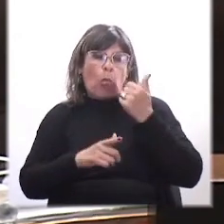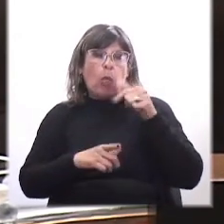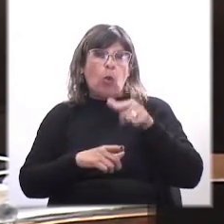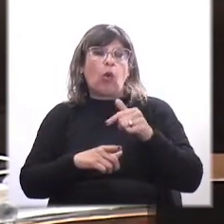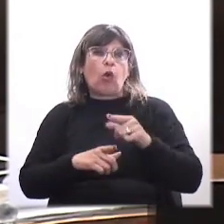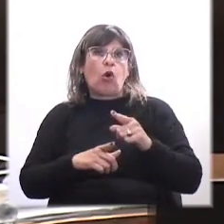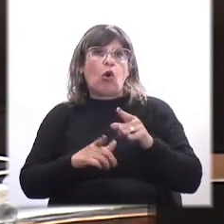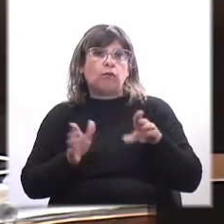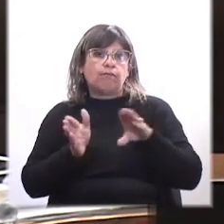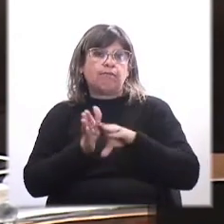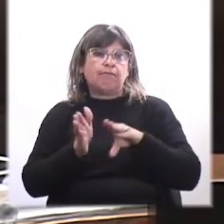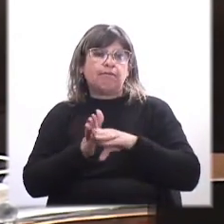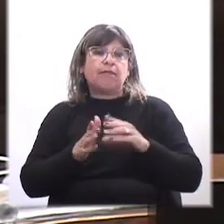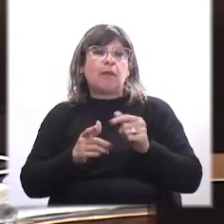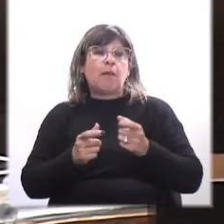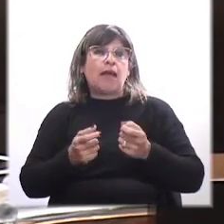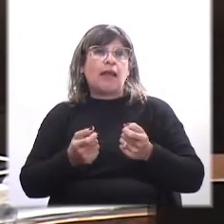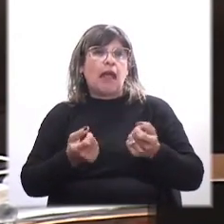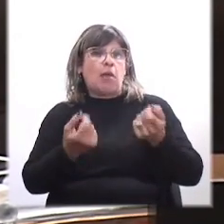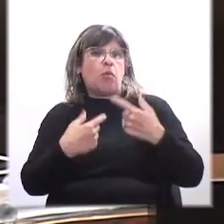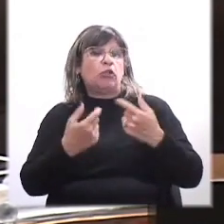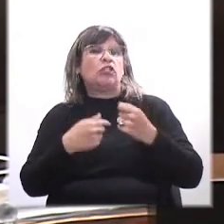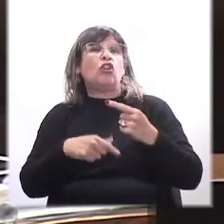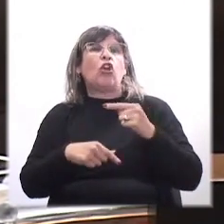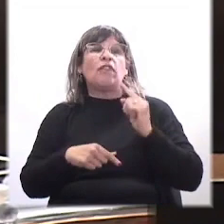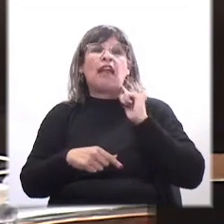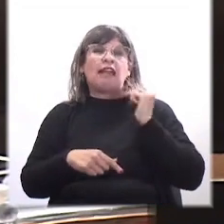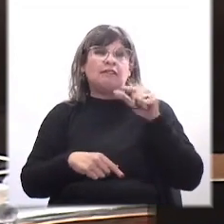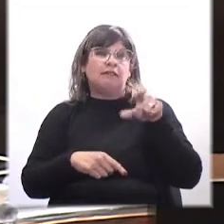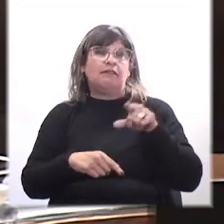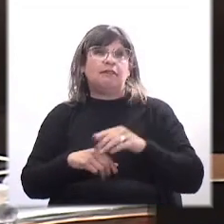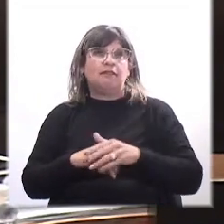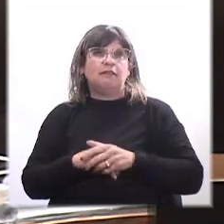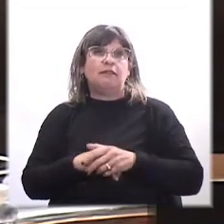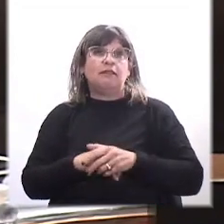terminal de importación de gas natural licuado.